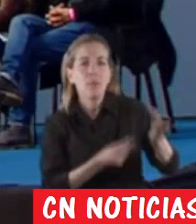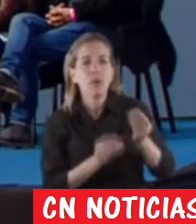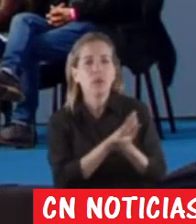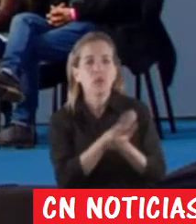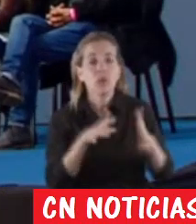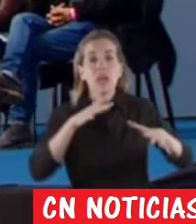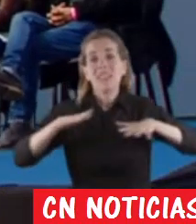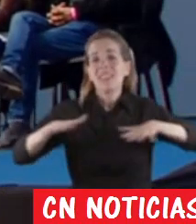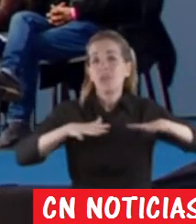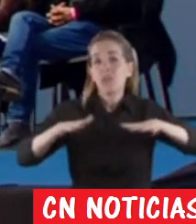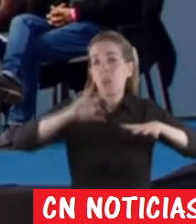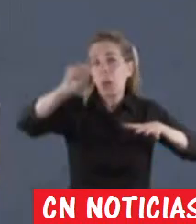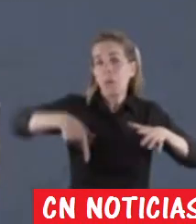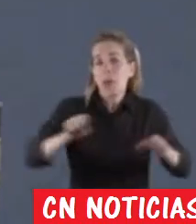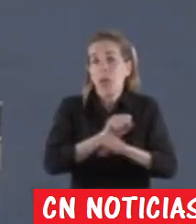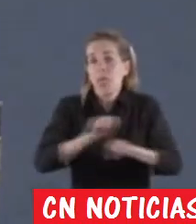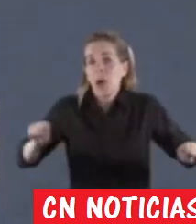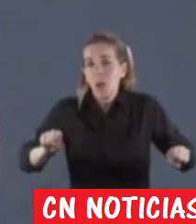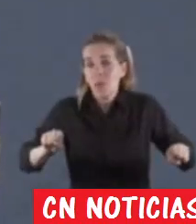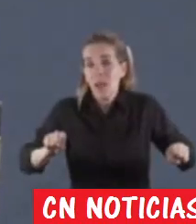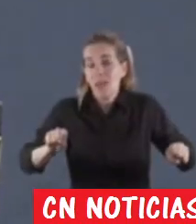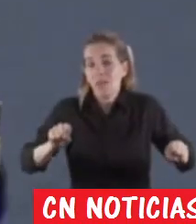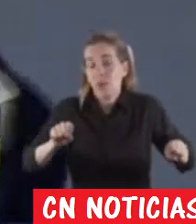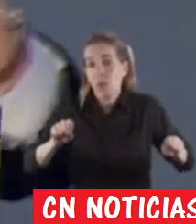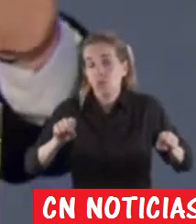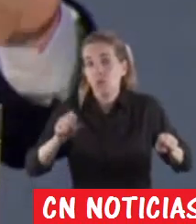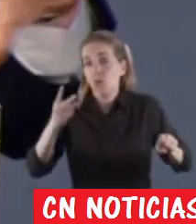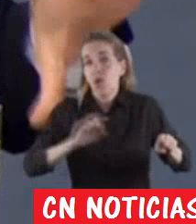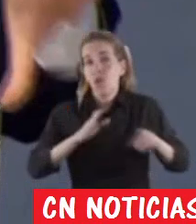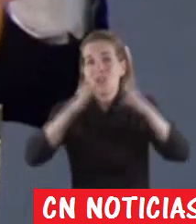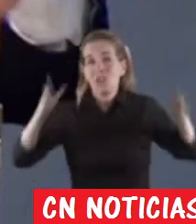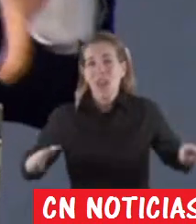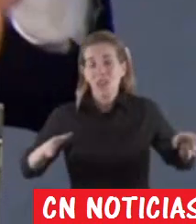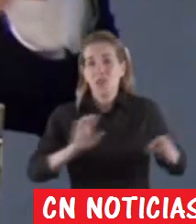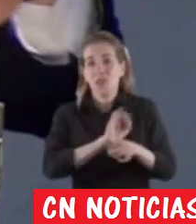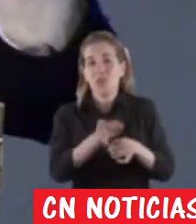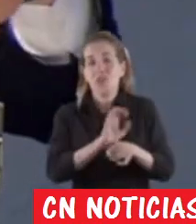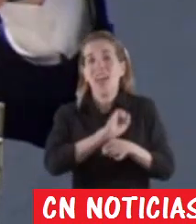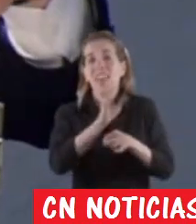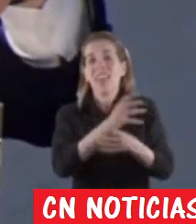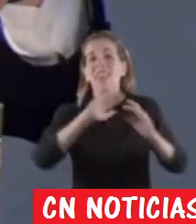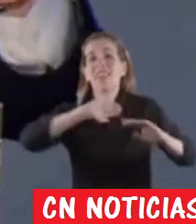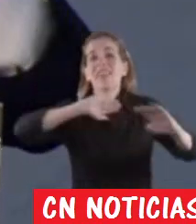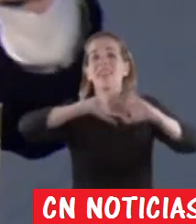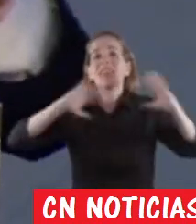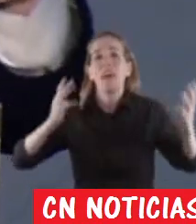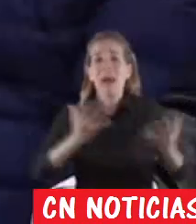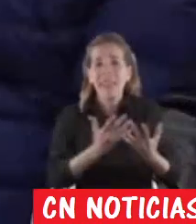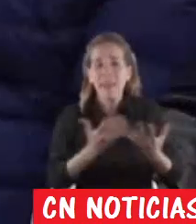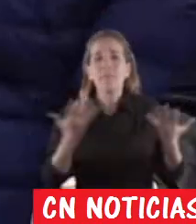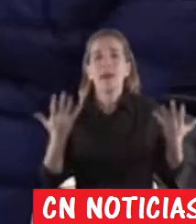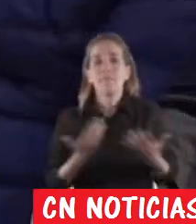absolutamente inesperadas que se vivían en esos tiempos de pandemia, después de un gobierno que había dejado en muy